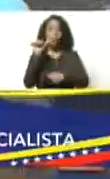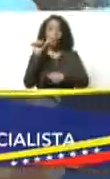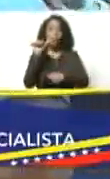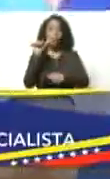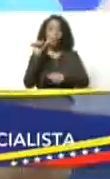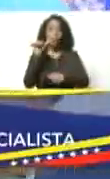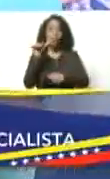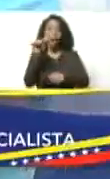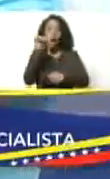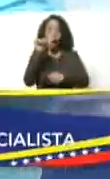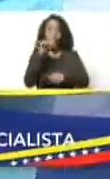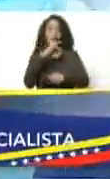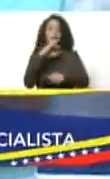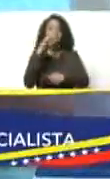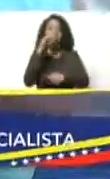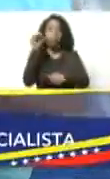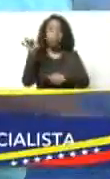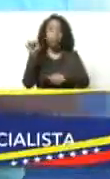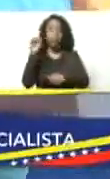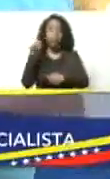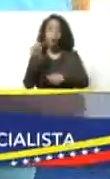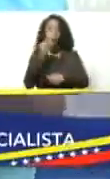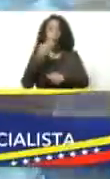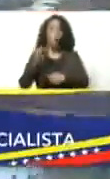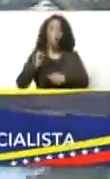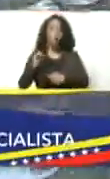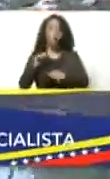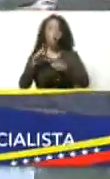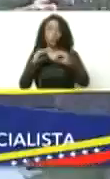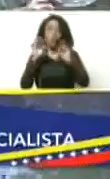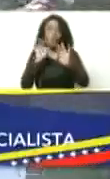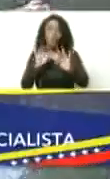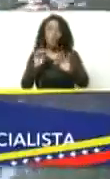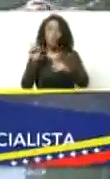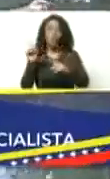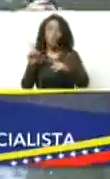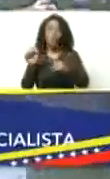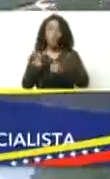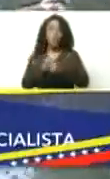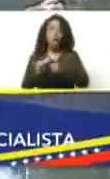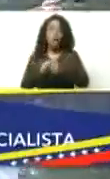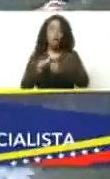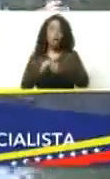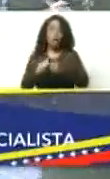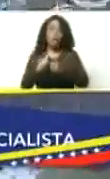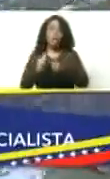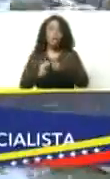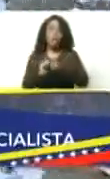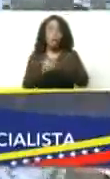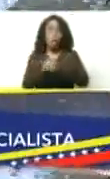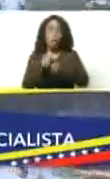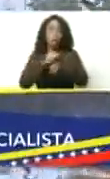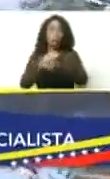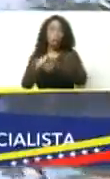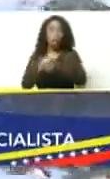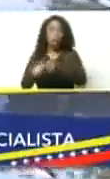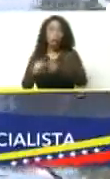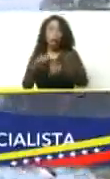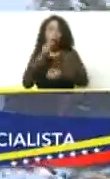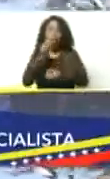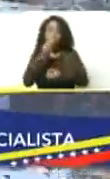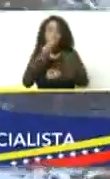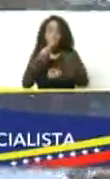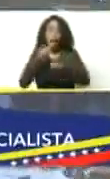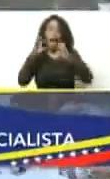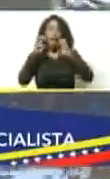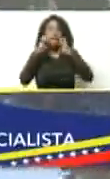también se mantiene agua salada, y comen todo tipo de comida. Las tilapias tú le rayas zanahoria, papa, le picas